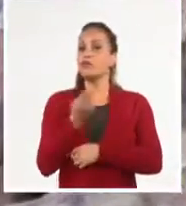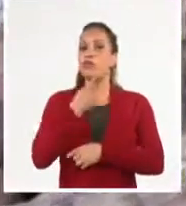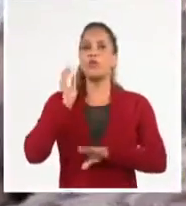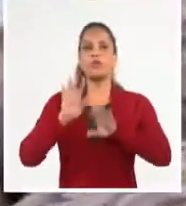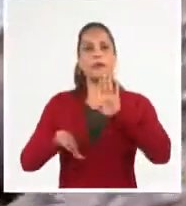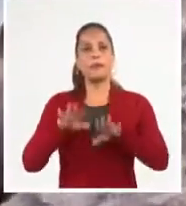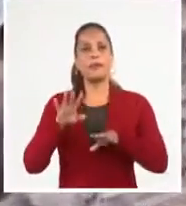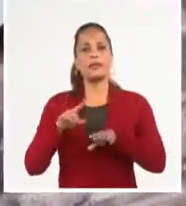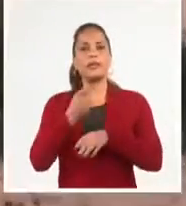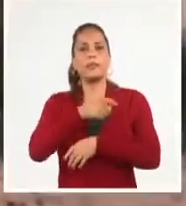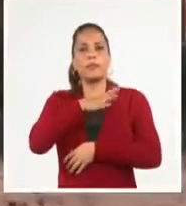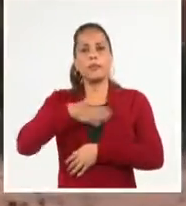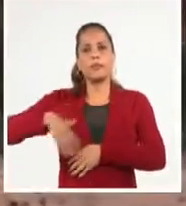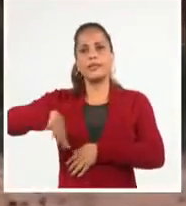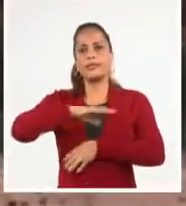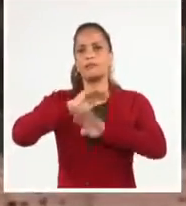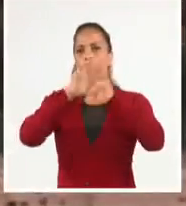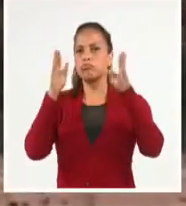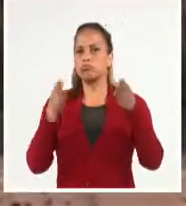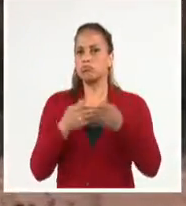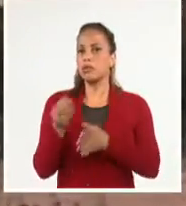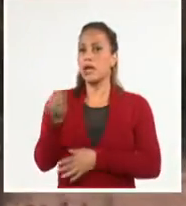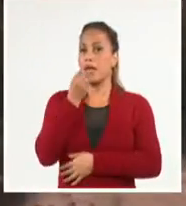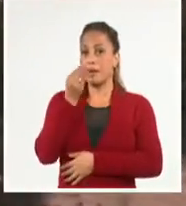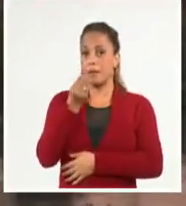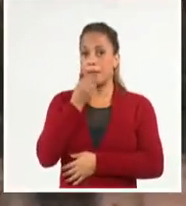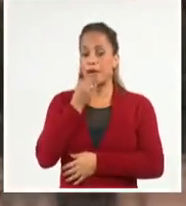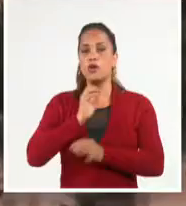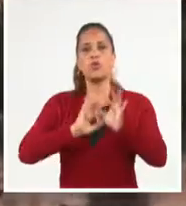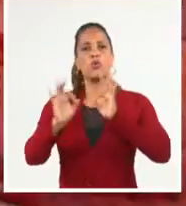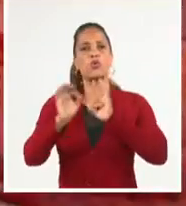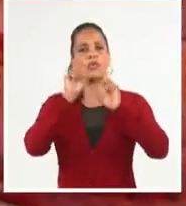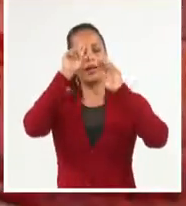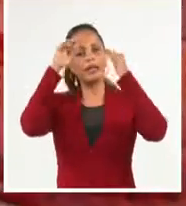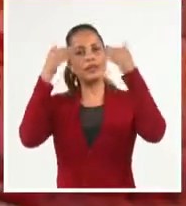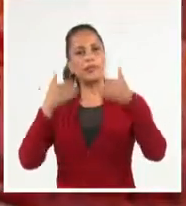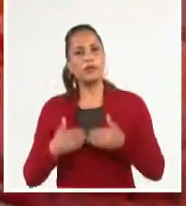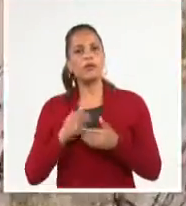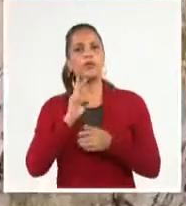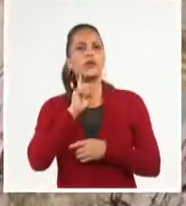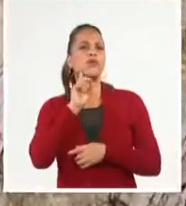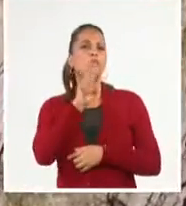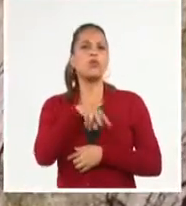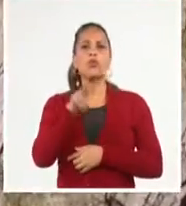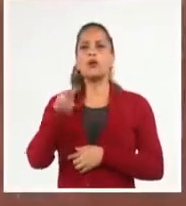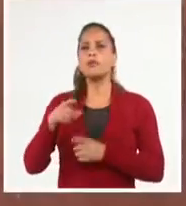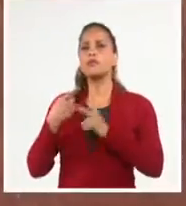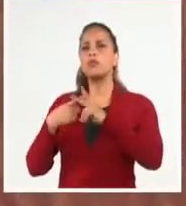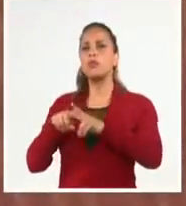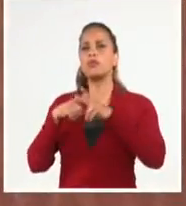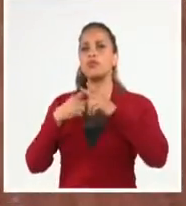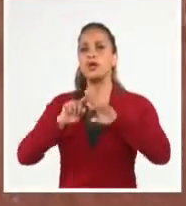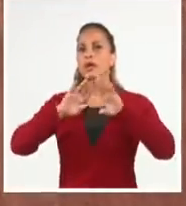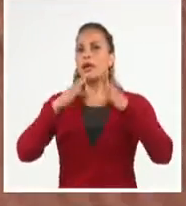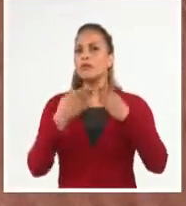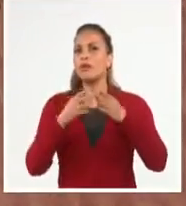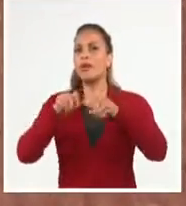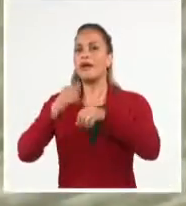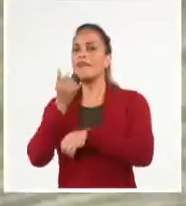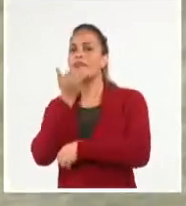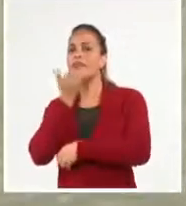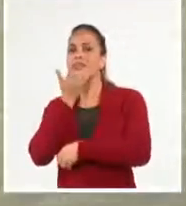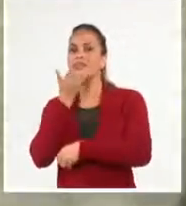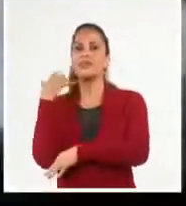la población mundial de alimentarse, proteger la salud y encontrar soluciones a los trastornos climáticos que